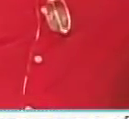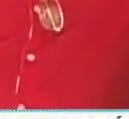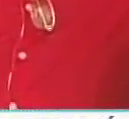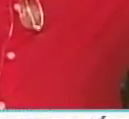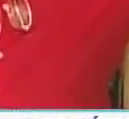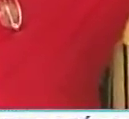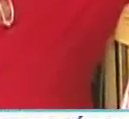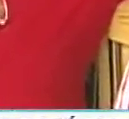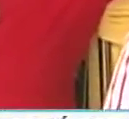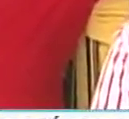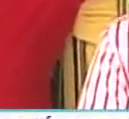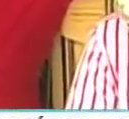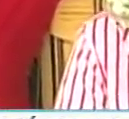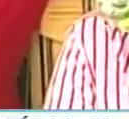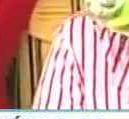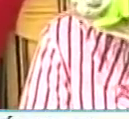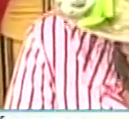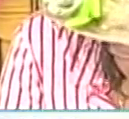Formación.